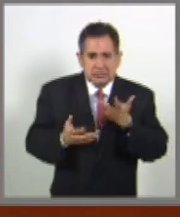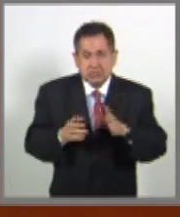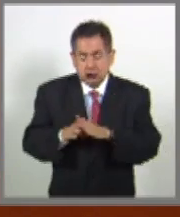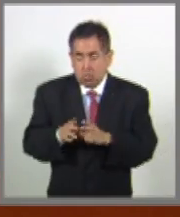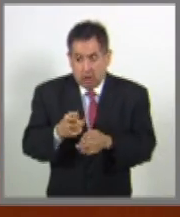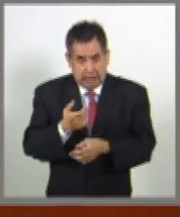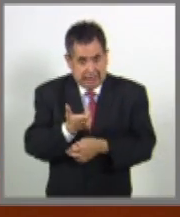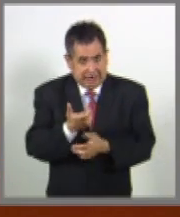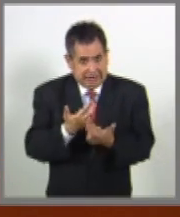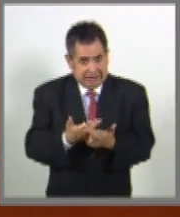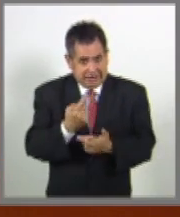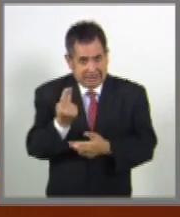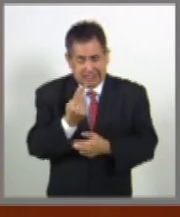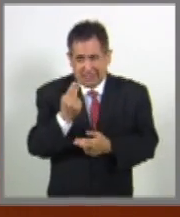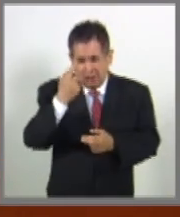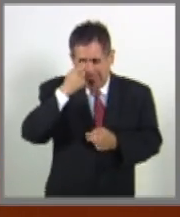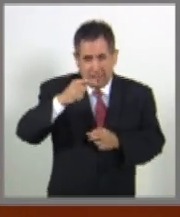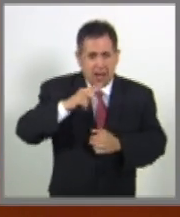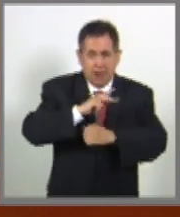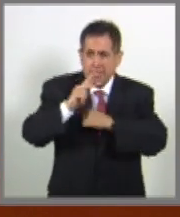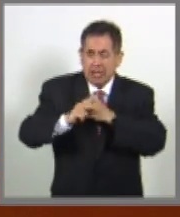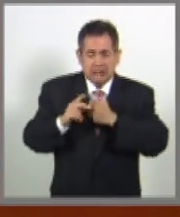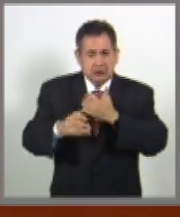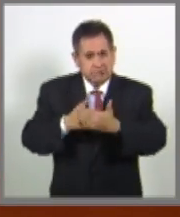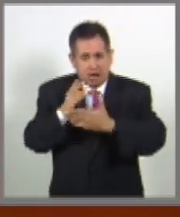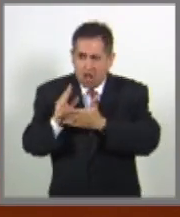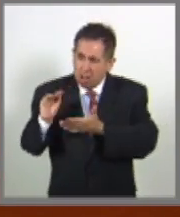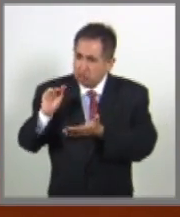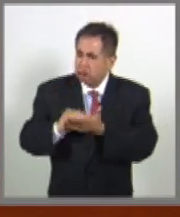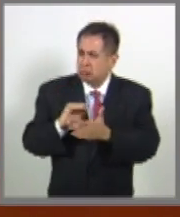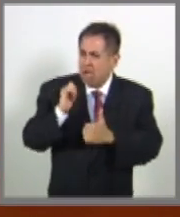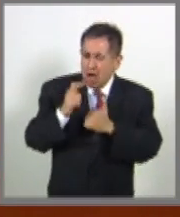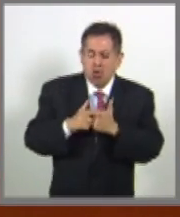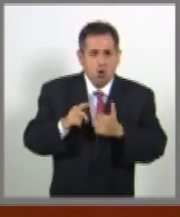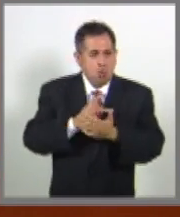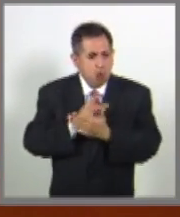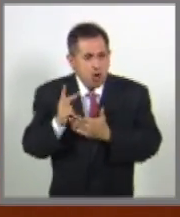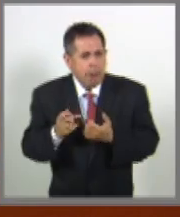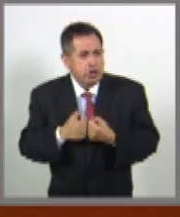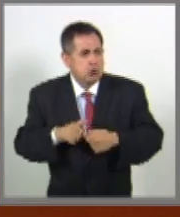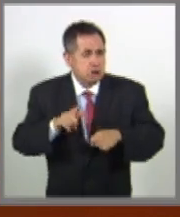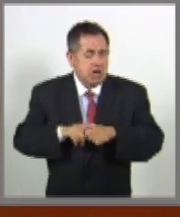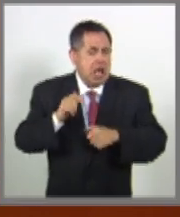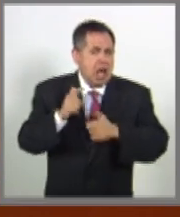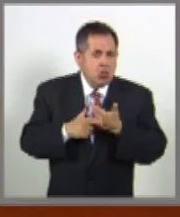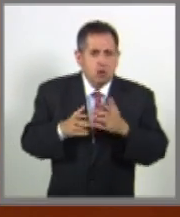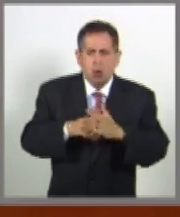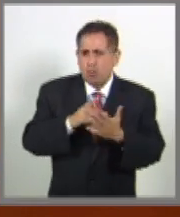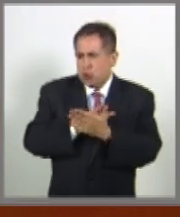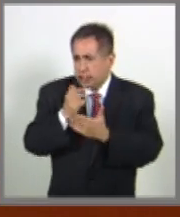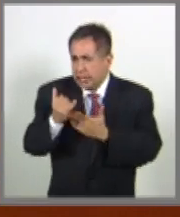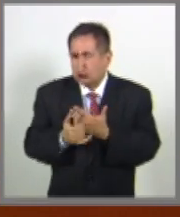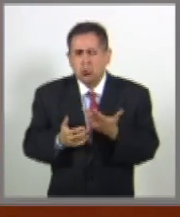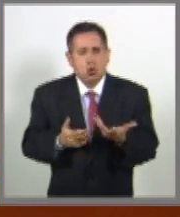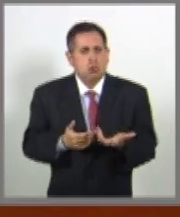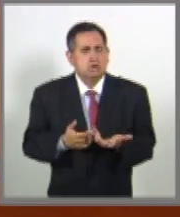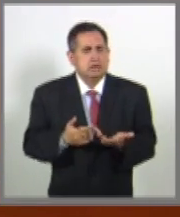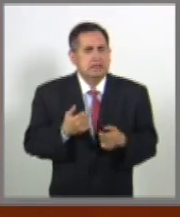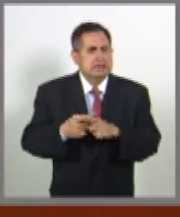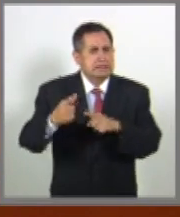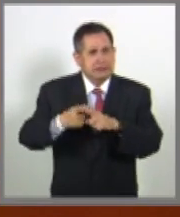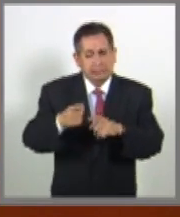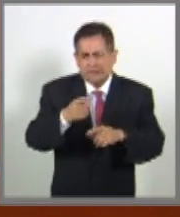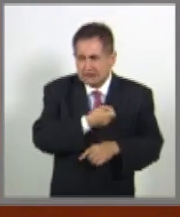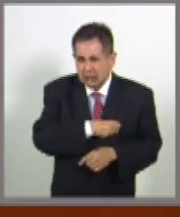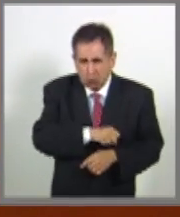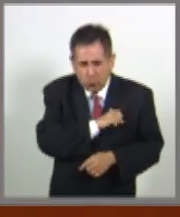son indispensables para el país al momento de implementar programas sociales, proyectos de infraestructura y de